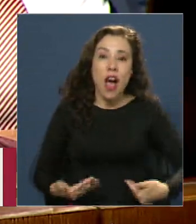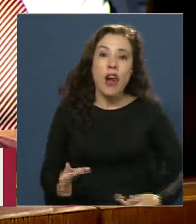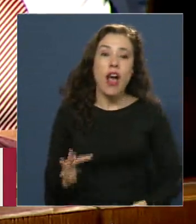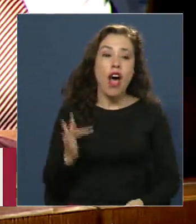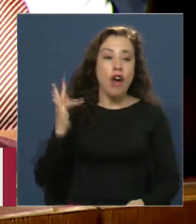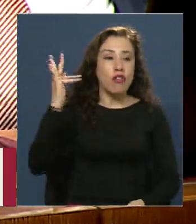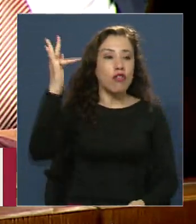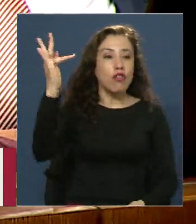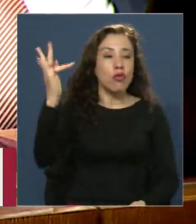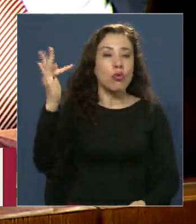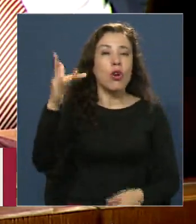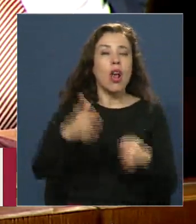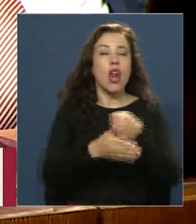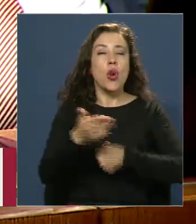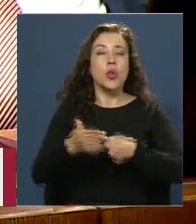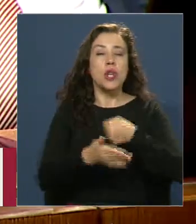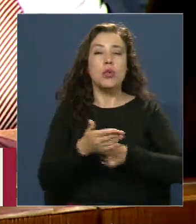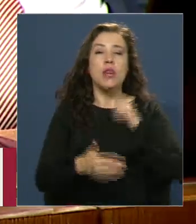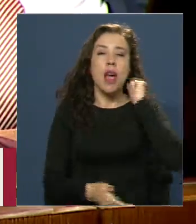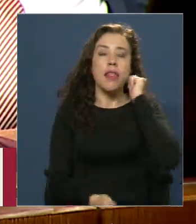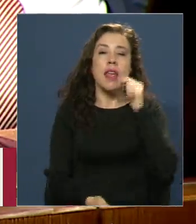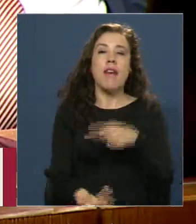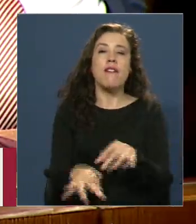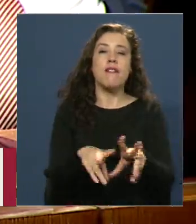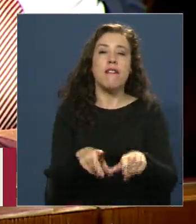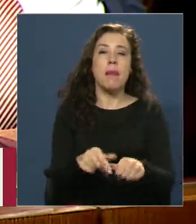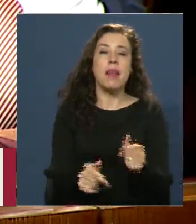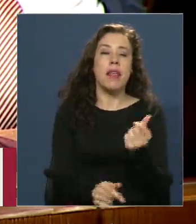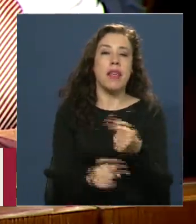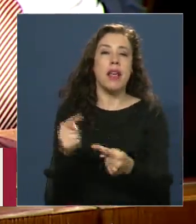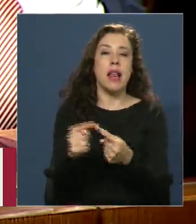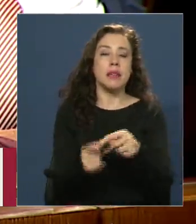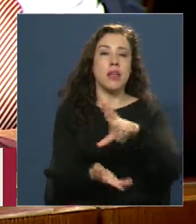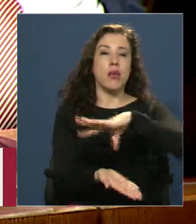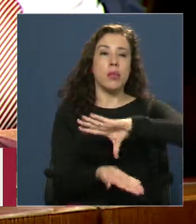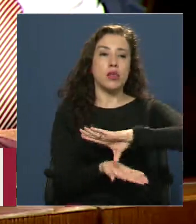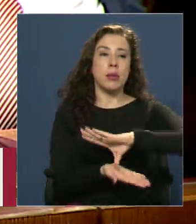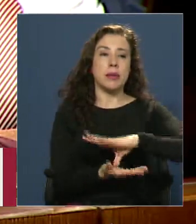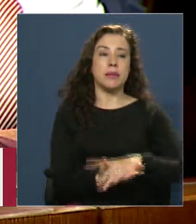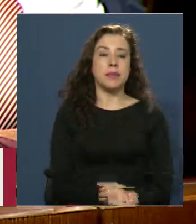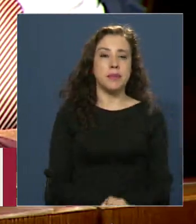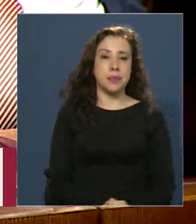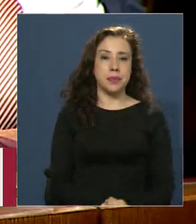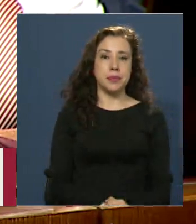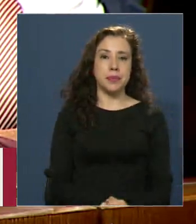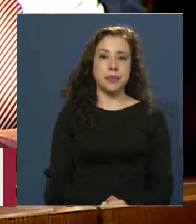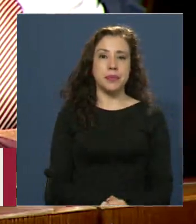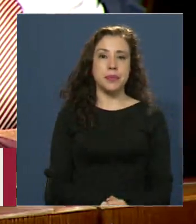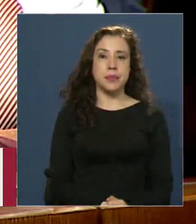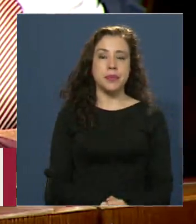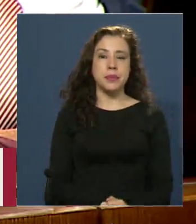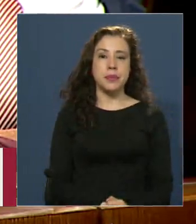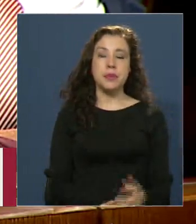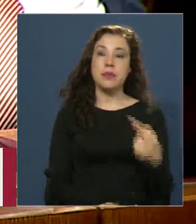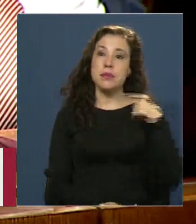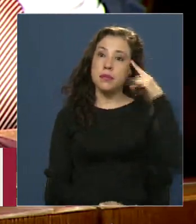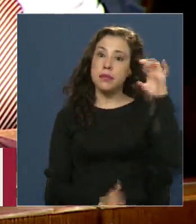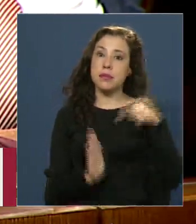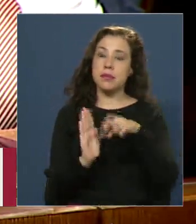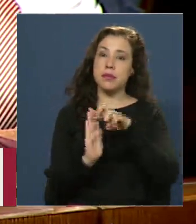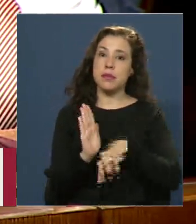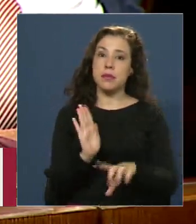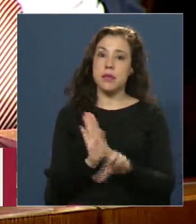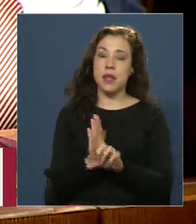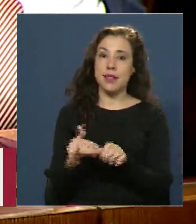futuro por el cual luchan diariamente las familias de clase media de nuestro país. Dicho lo anterior, creo que el proyecto de ley